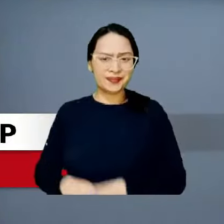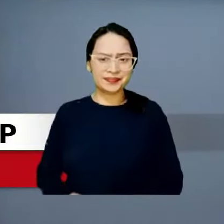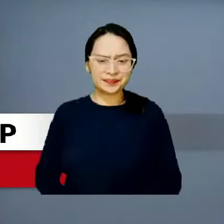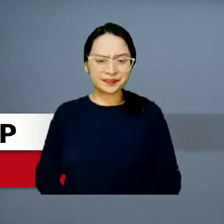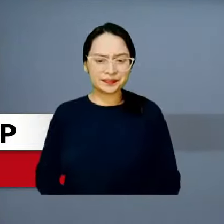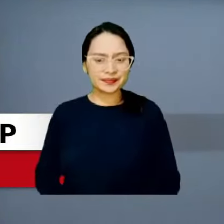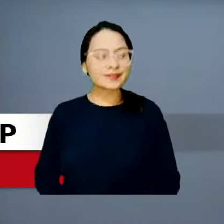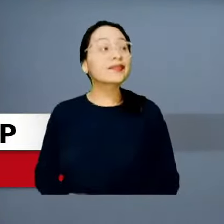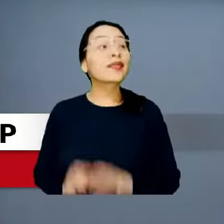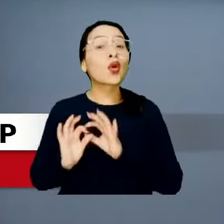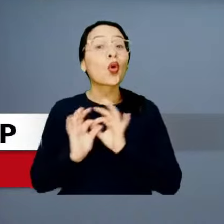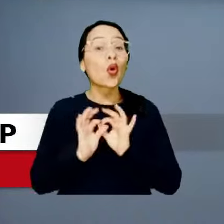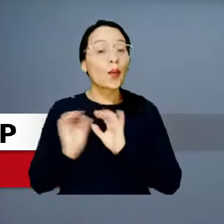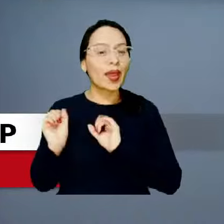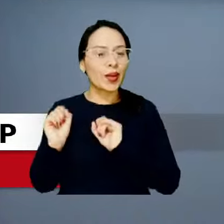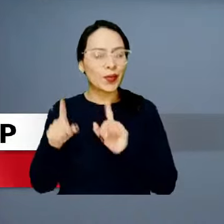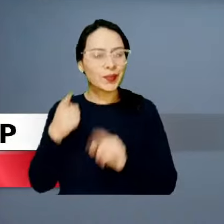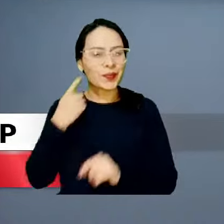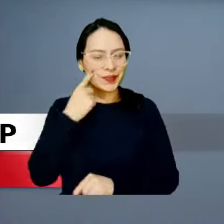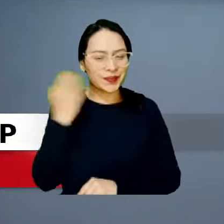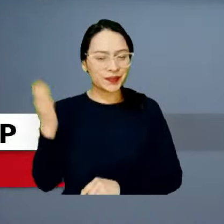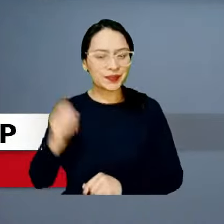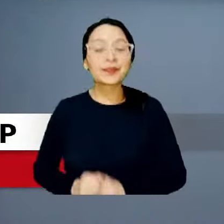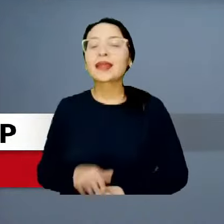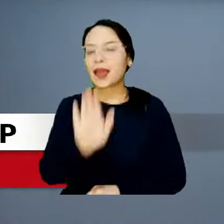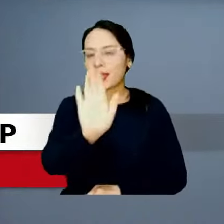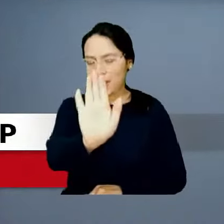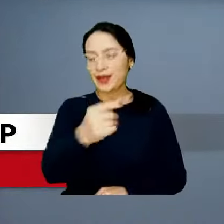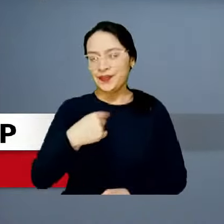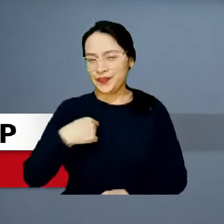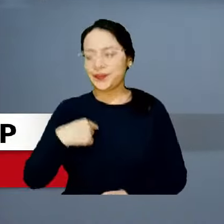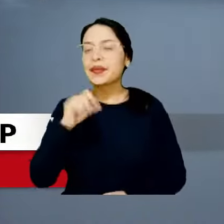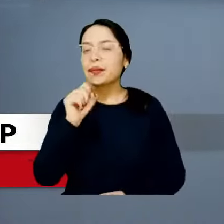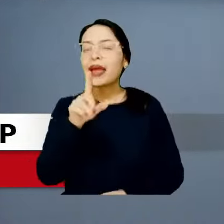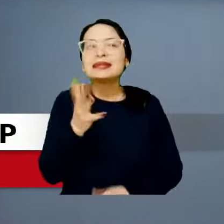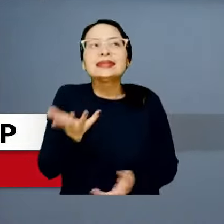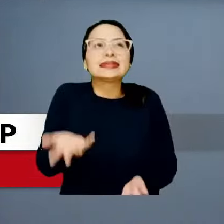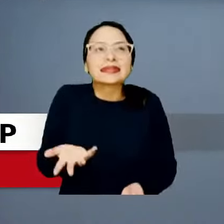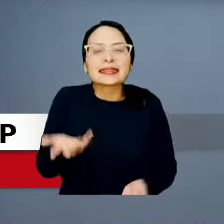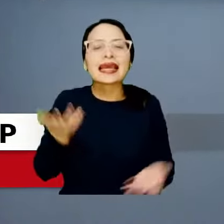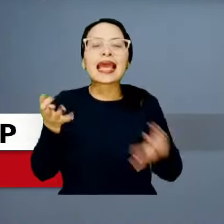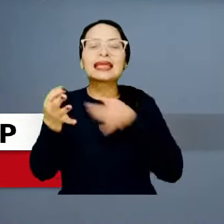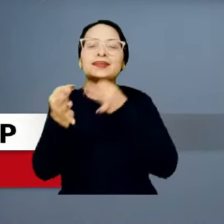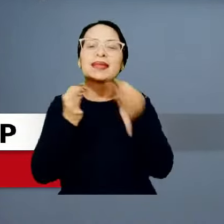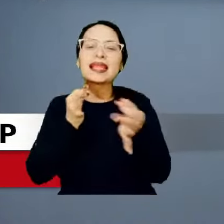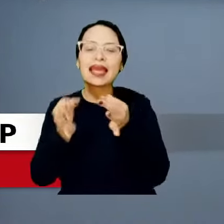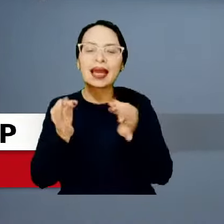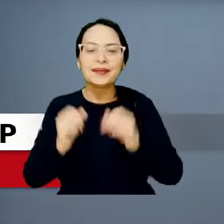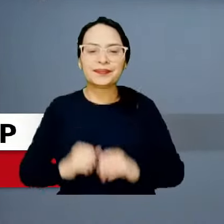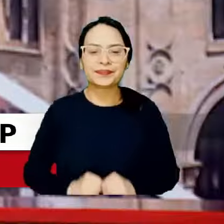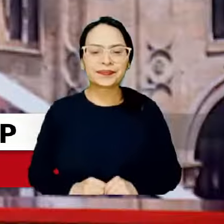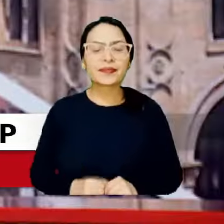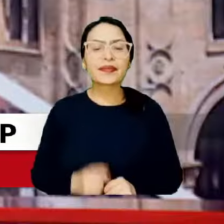tiene inquietudes sin duda para nuestro entrevistado, sí quisiéramos contextualizar un poquillo más y preguntarle: dentro de la denuncia que hace el gerente actual del